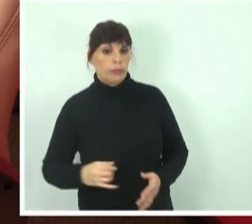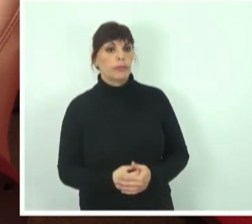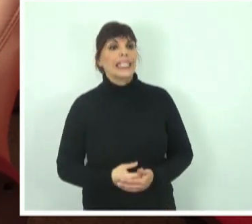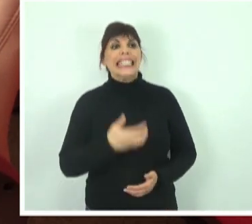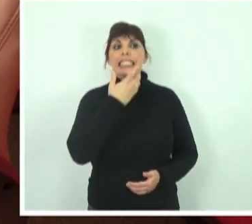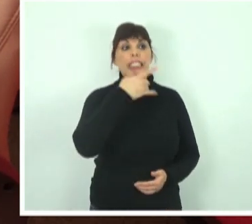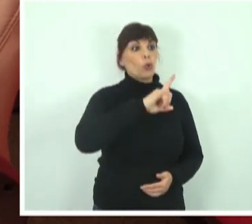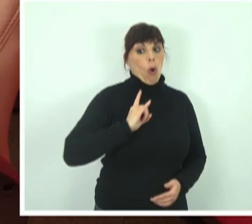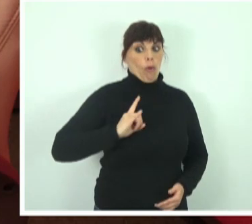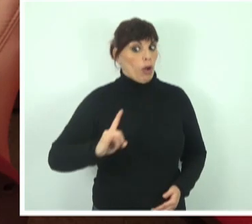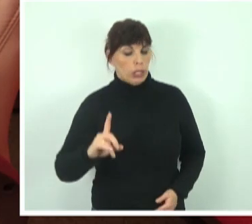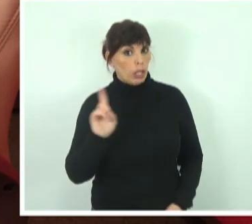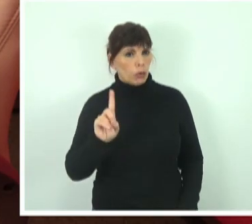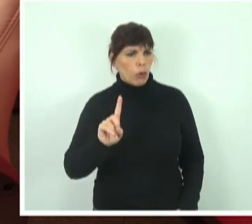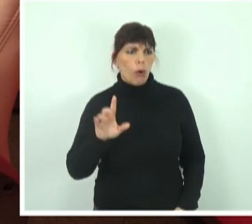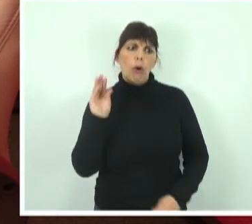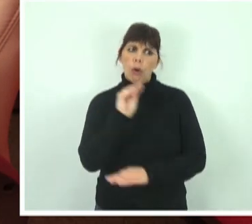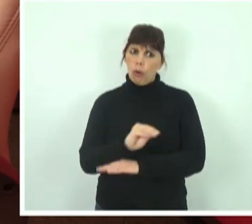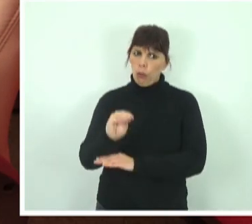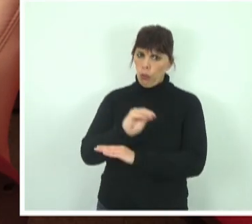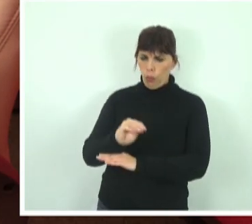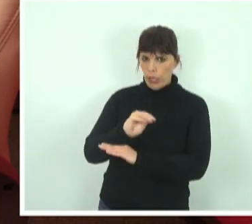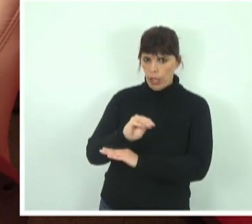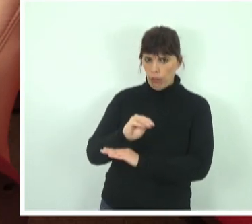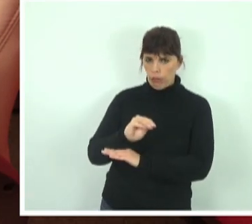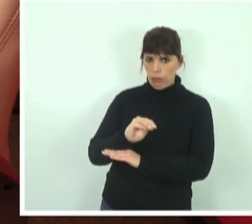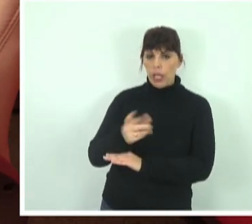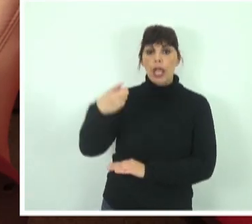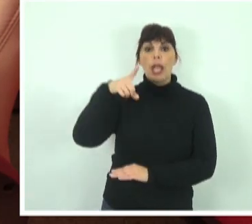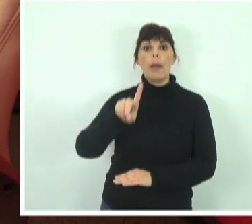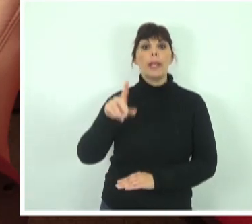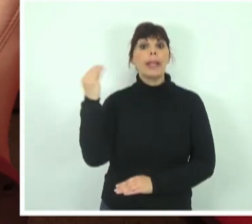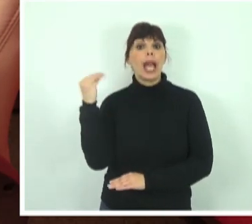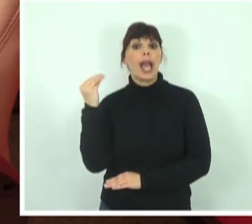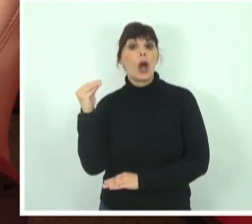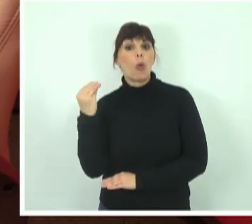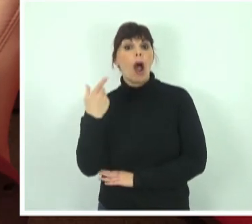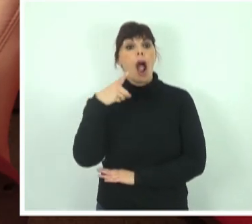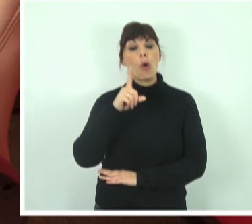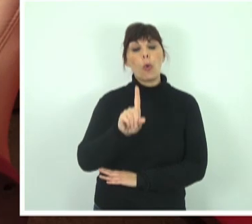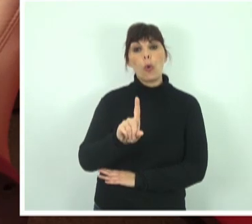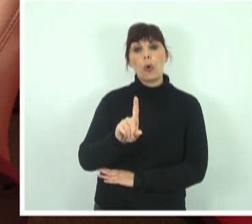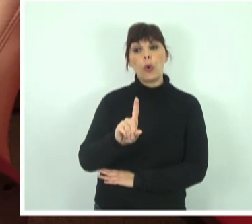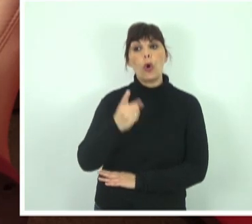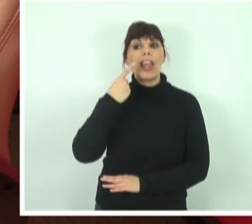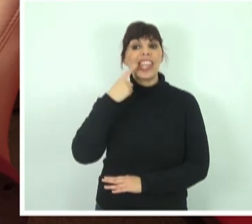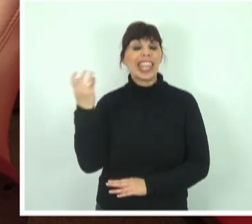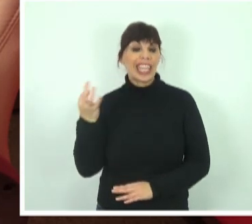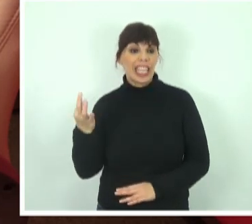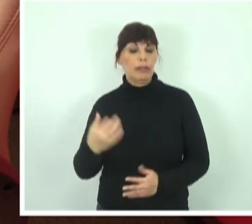cuidado que no se cumpla lo que dice la Biblia en primera carta de Juan, capítulo 1, versículo